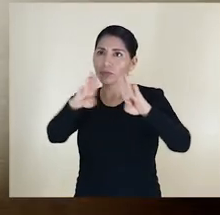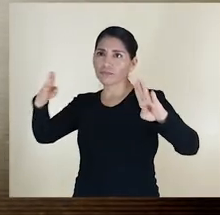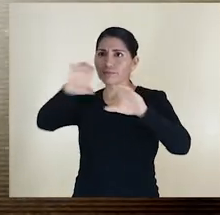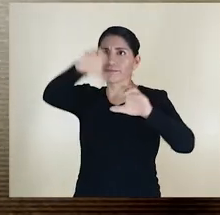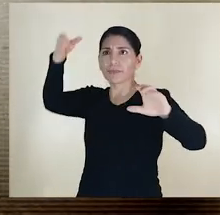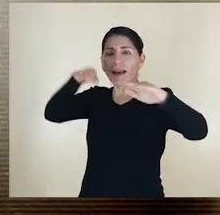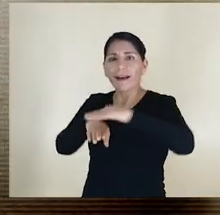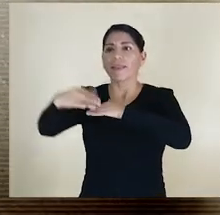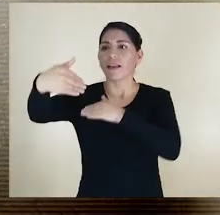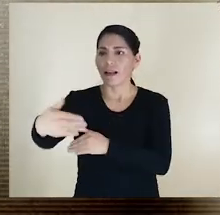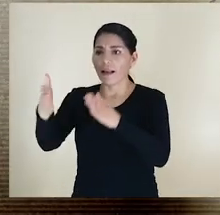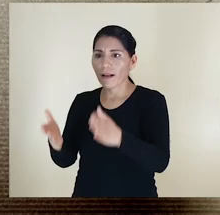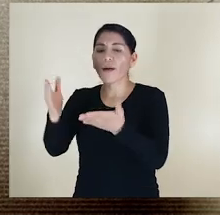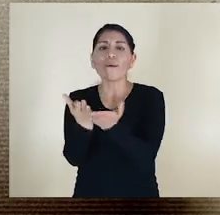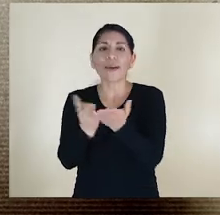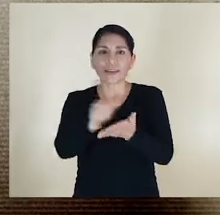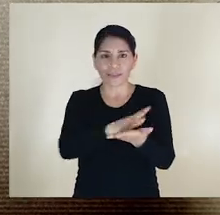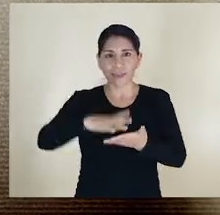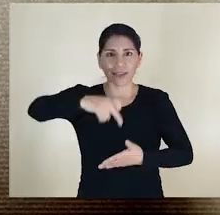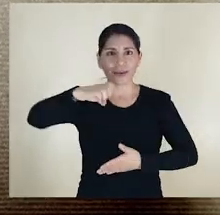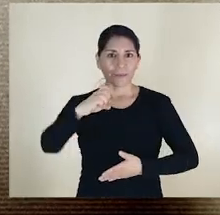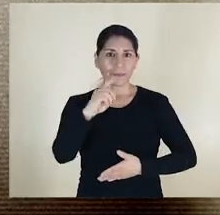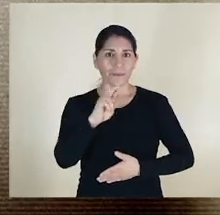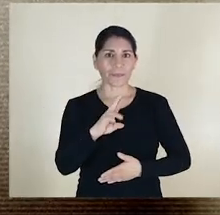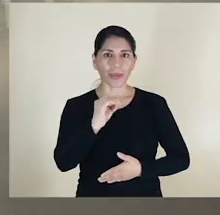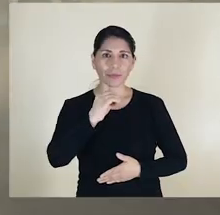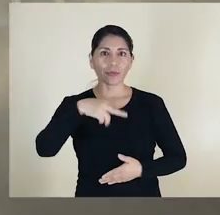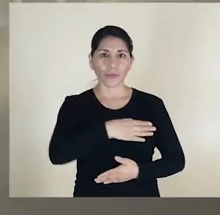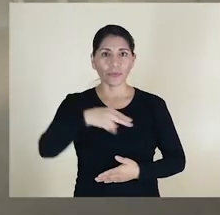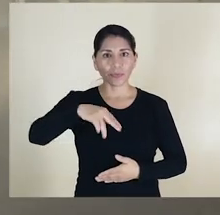Y así está esta portada barroca, que sería la entrada a uno de los